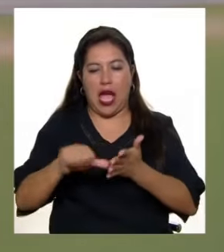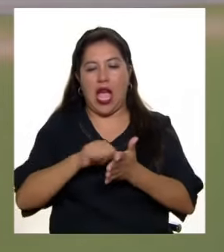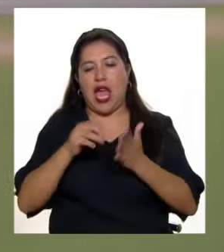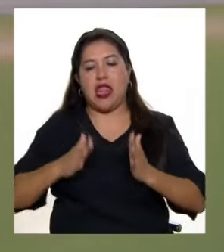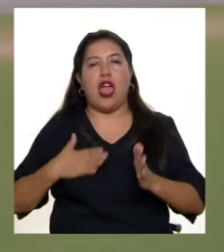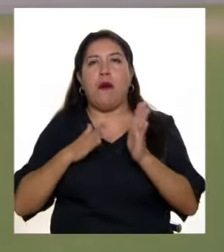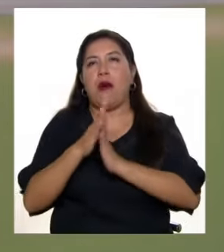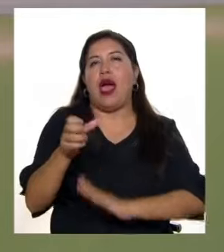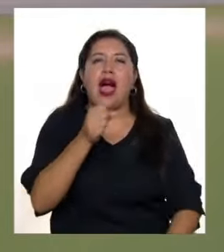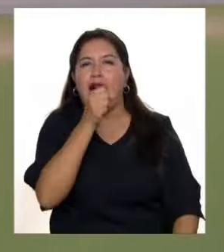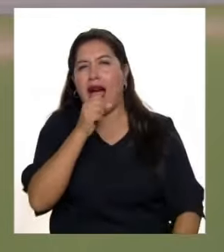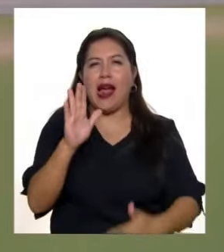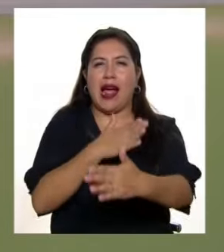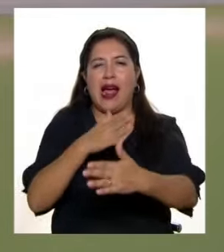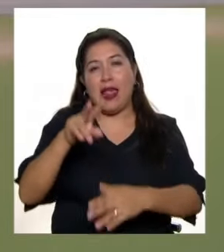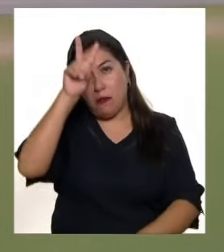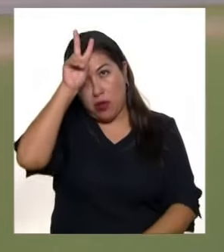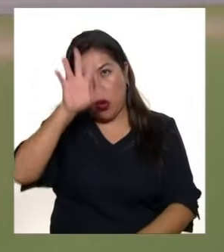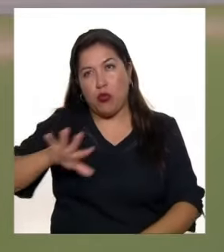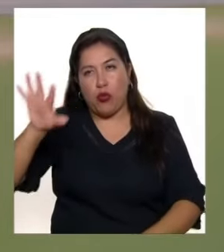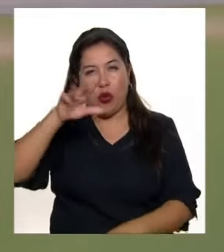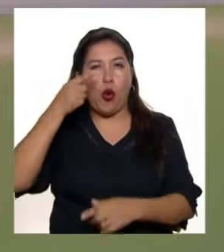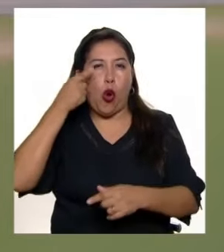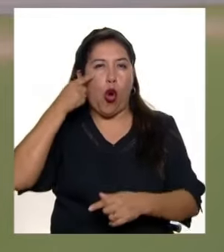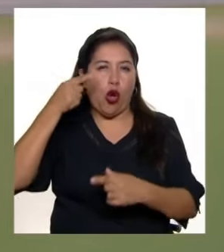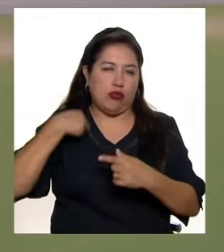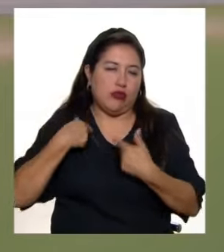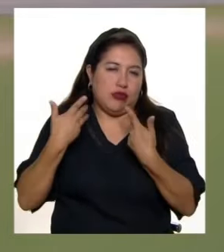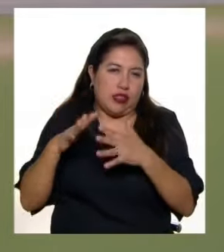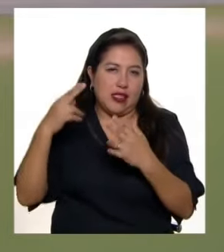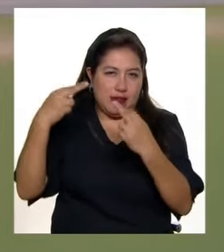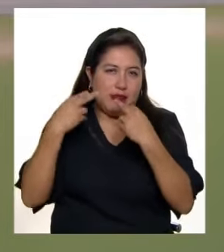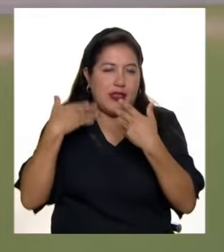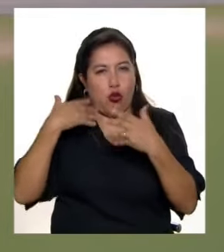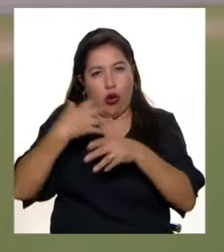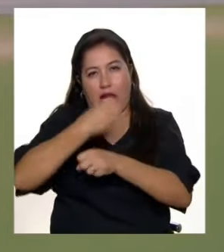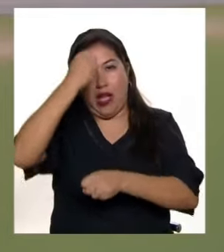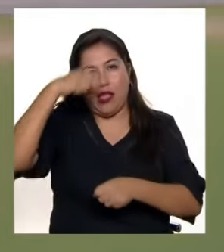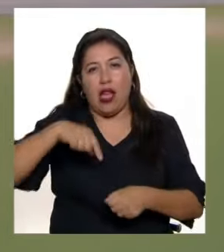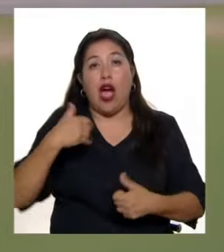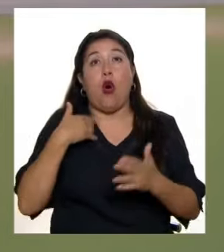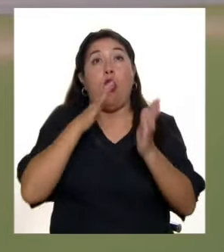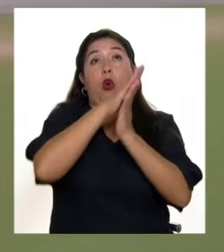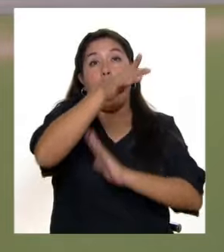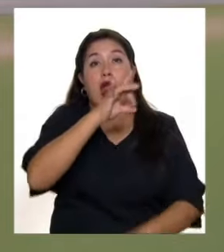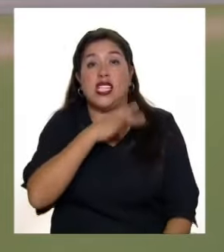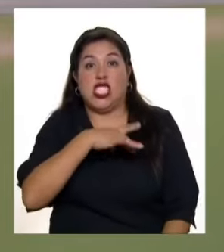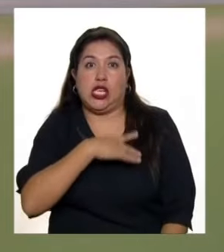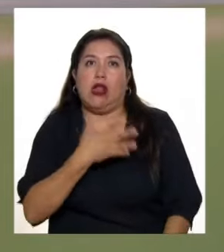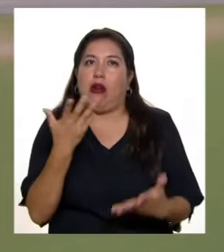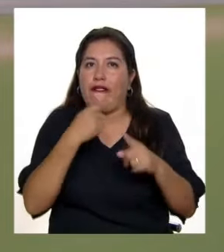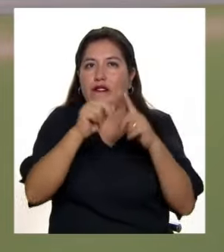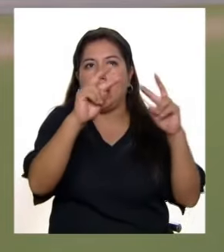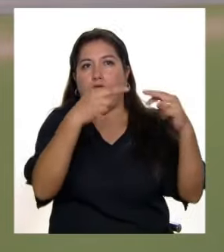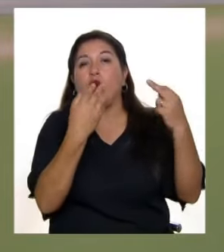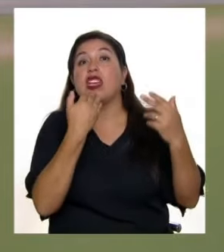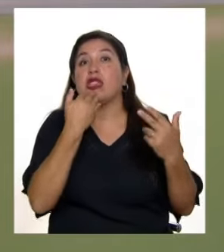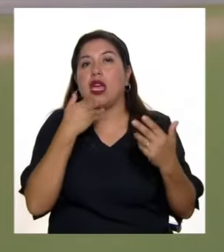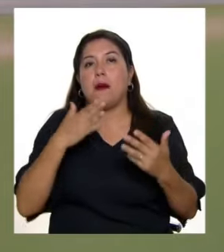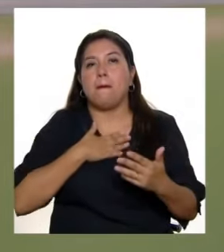cantar, aquí en Perú ya me conocen por los programas que he ganado, pero Chile es un público nuevo y estoy yendo con algo que es la esencia de